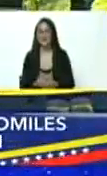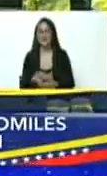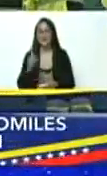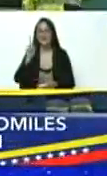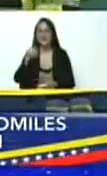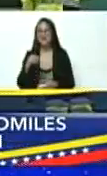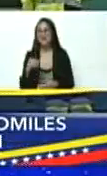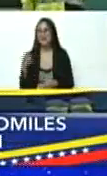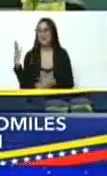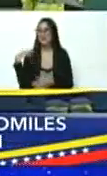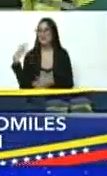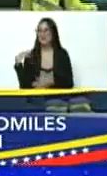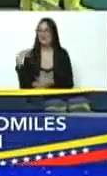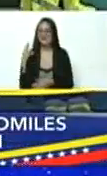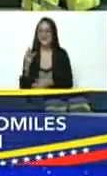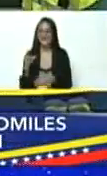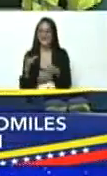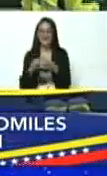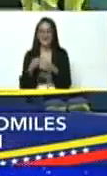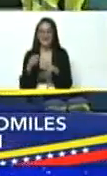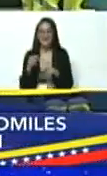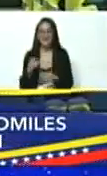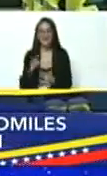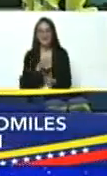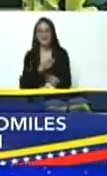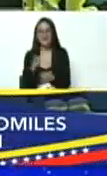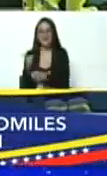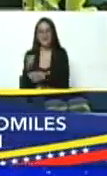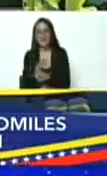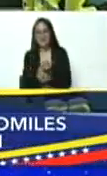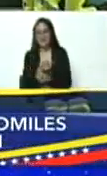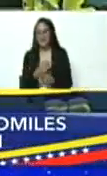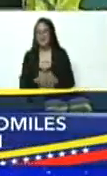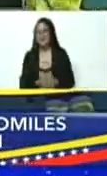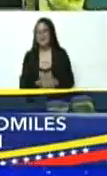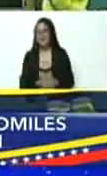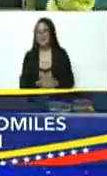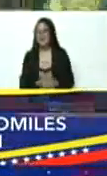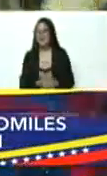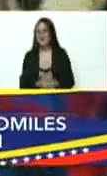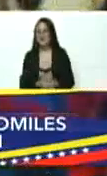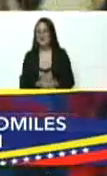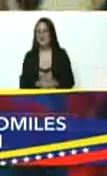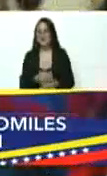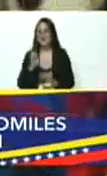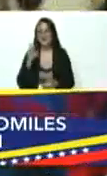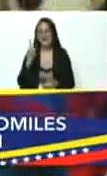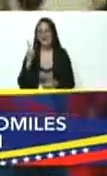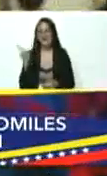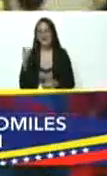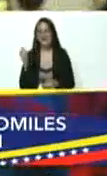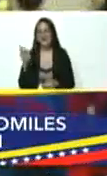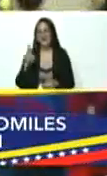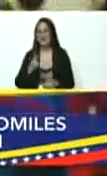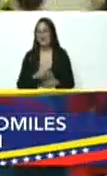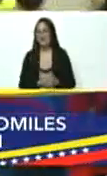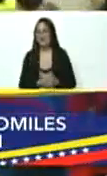Igualmente el comandante de la Tercera Brigada de Infantería Anfibia, Manuela Sáenz, contraalmirante Edgar Aroldo